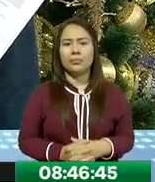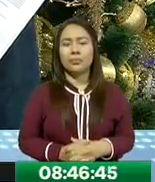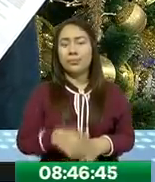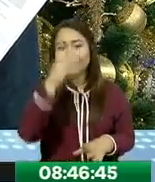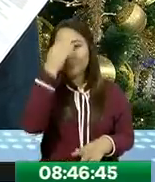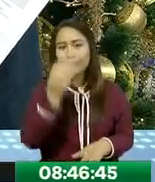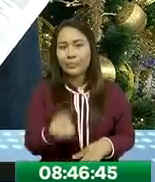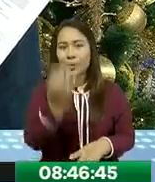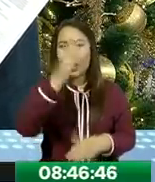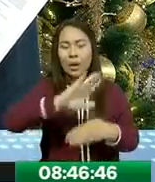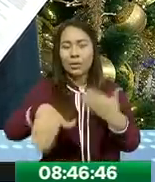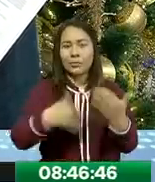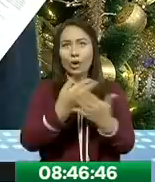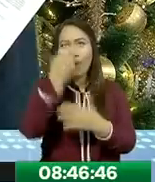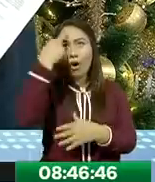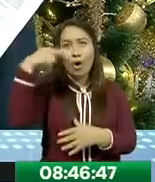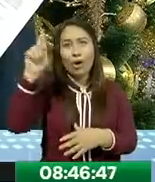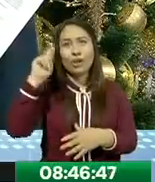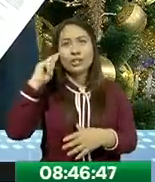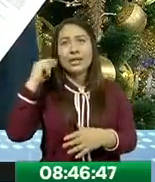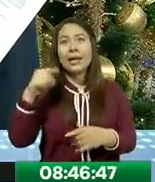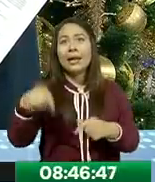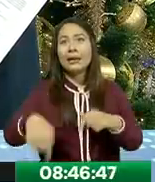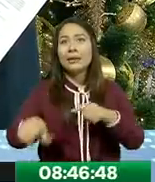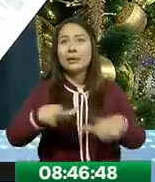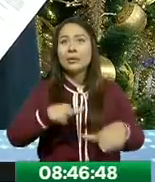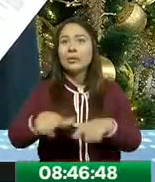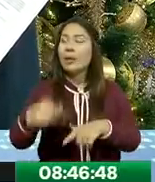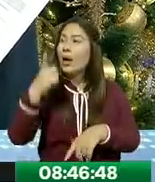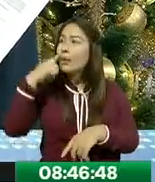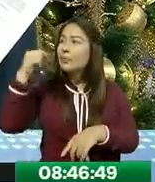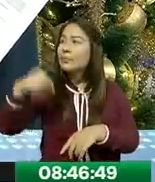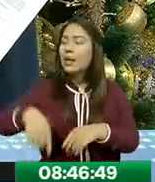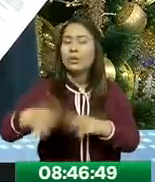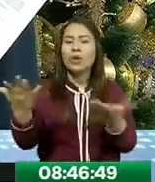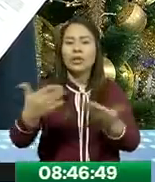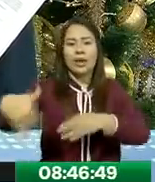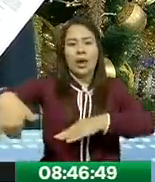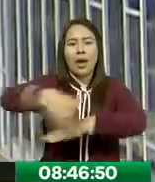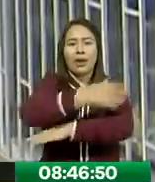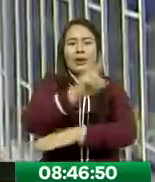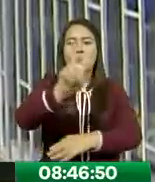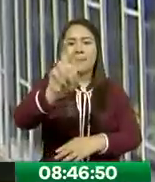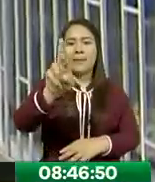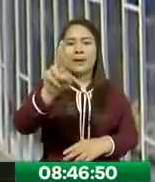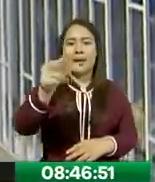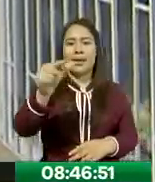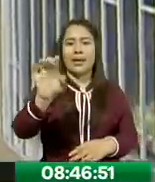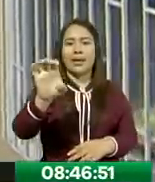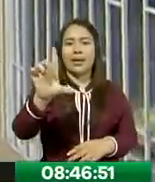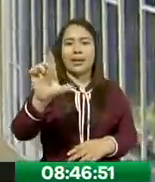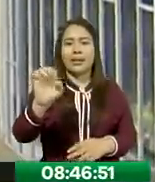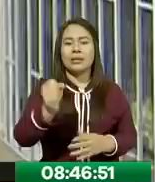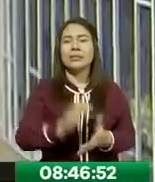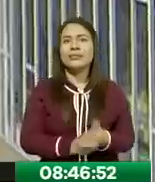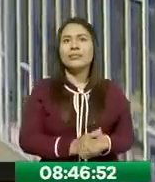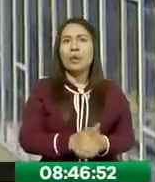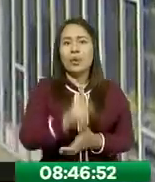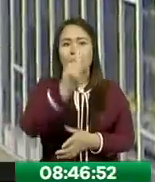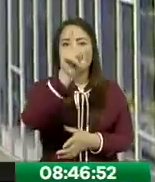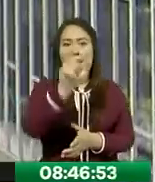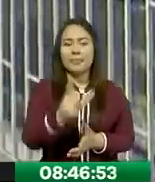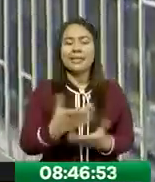Rosalena, amigos televidentes, buenos días. Aquí en la principal de Los Vergeles, en el norte de Guayaquil, donde